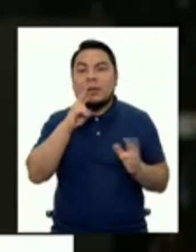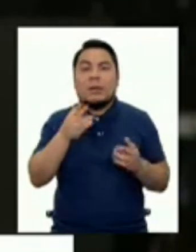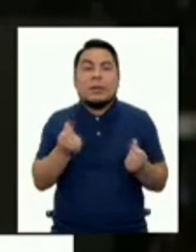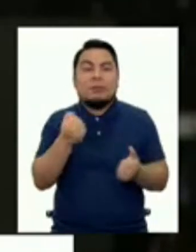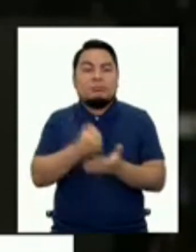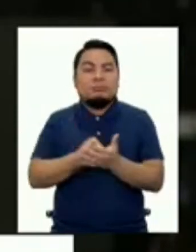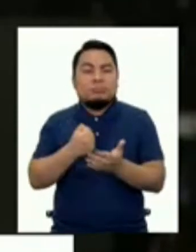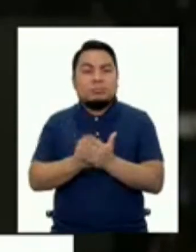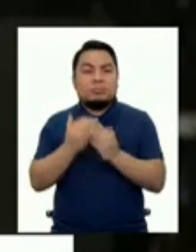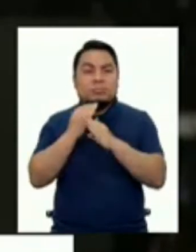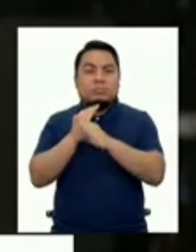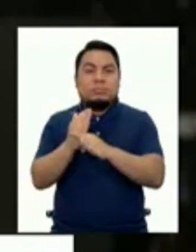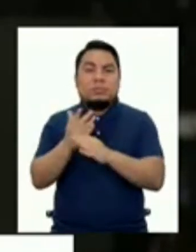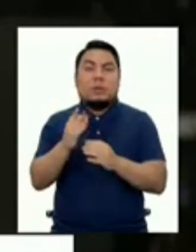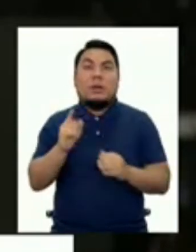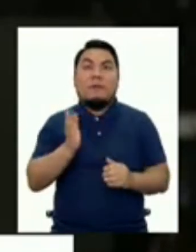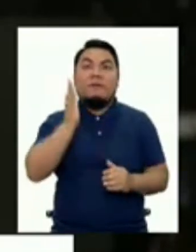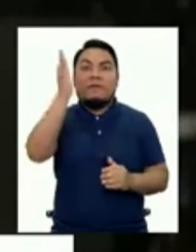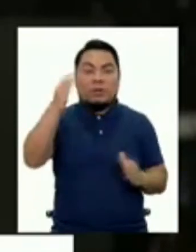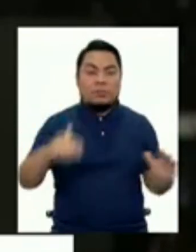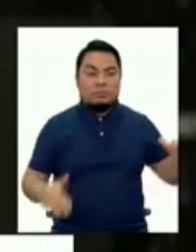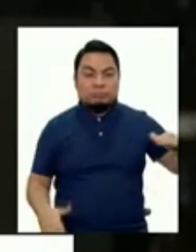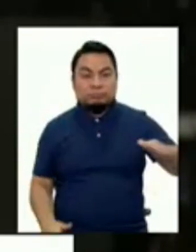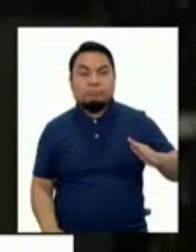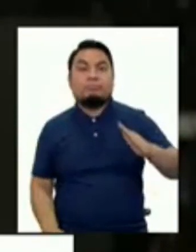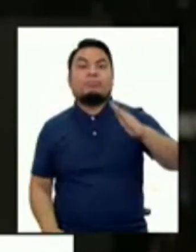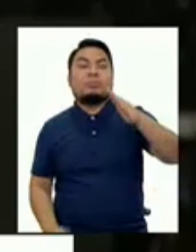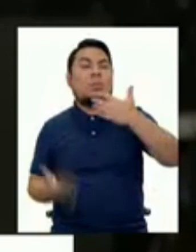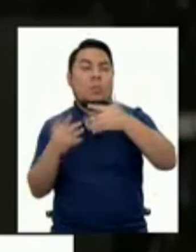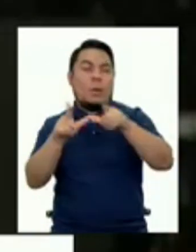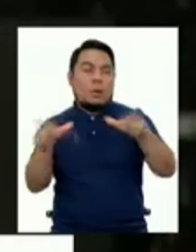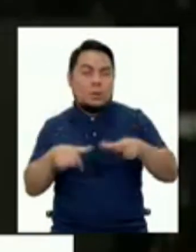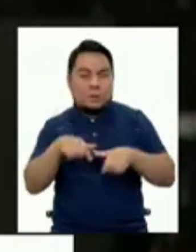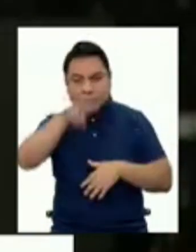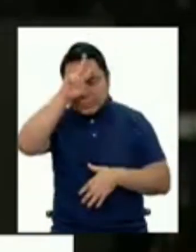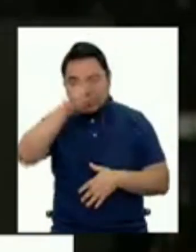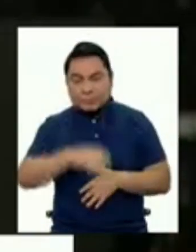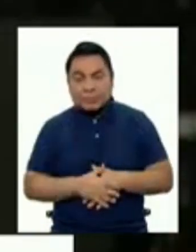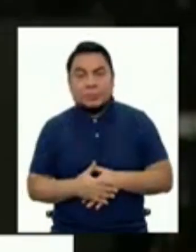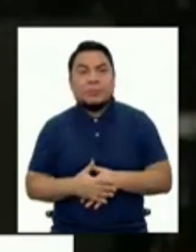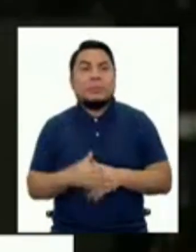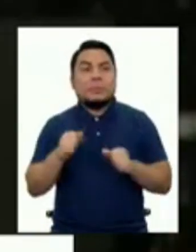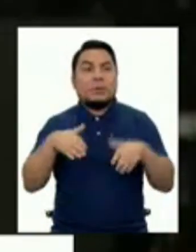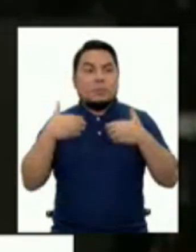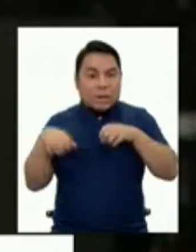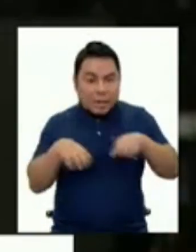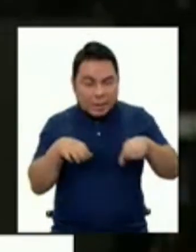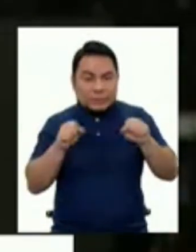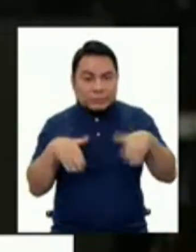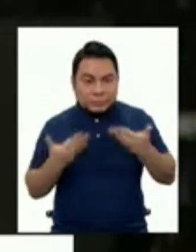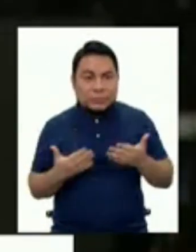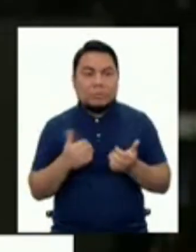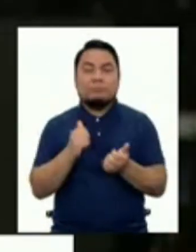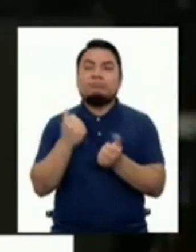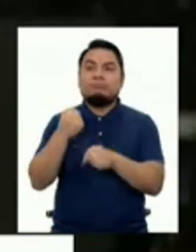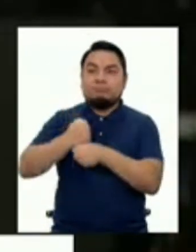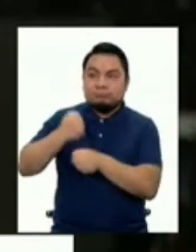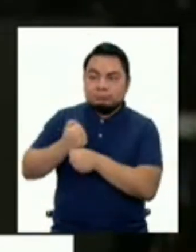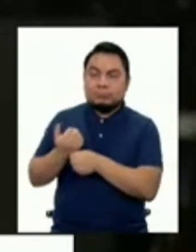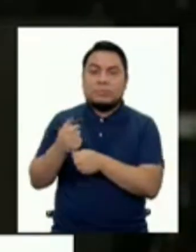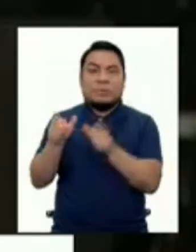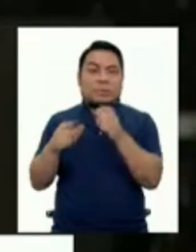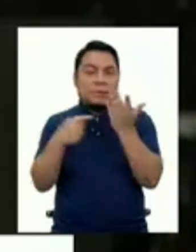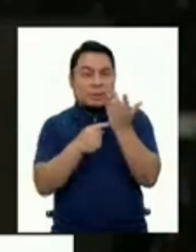frente a un probable rebrote en cualquier lugar que se produzca en el país. Tenemos las capacidades, las competencias,